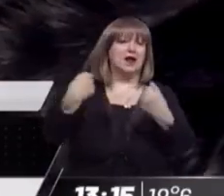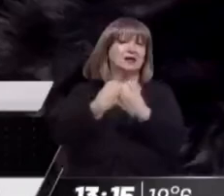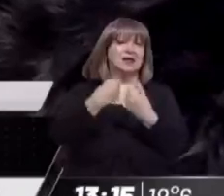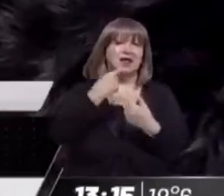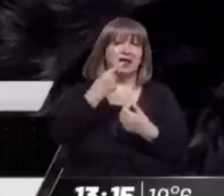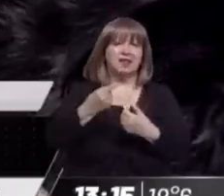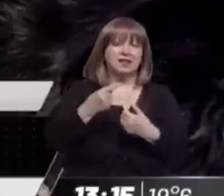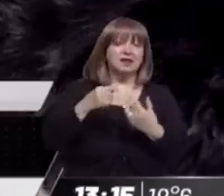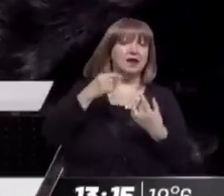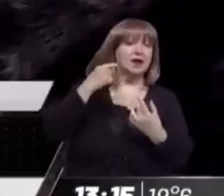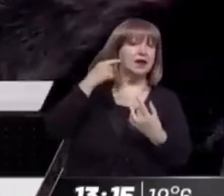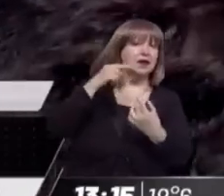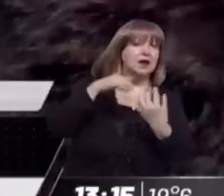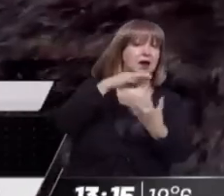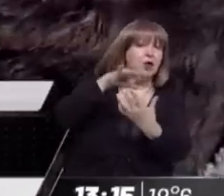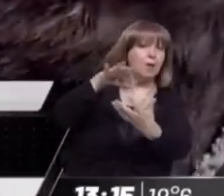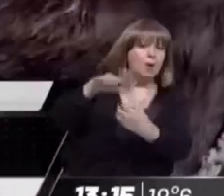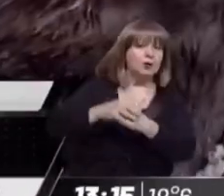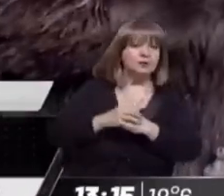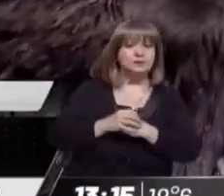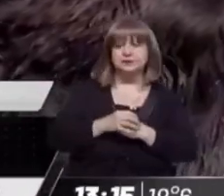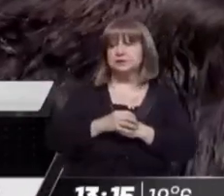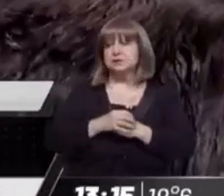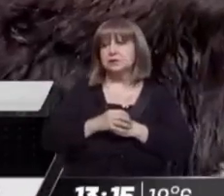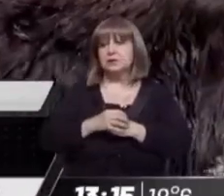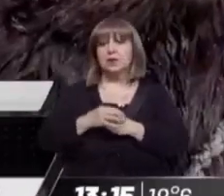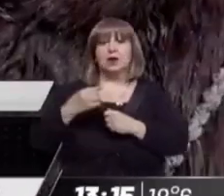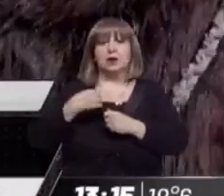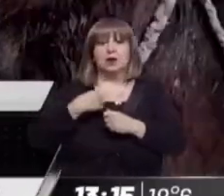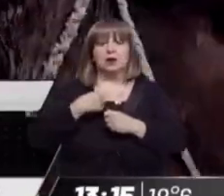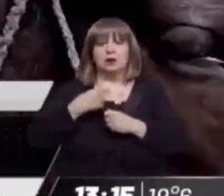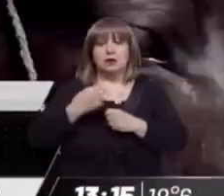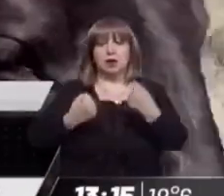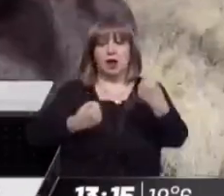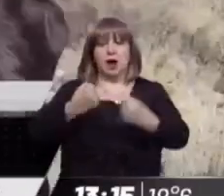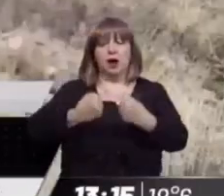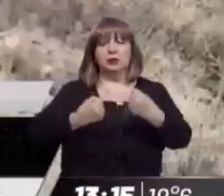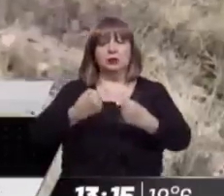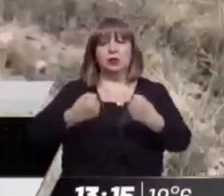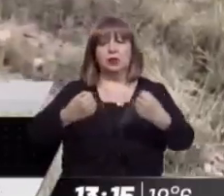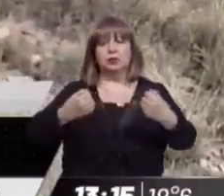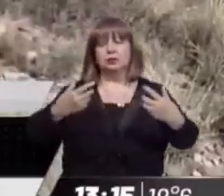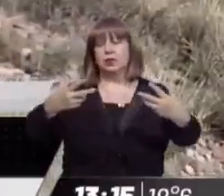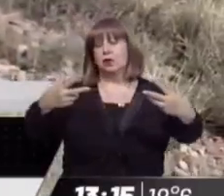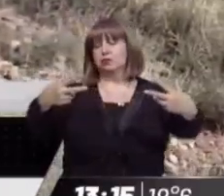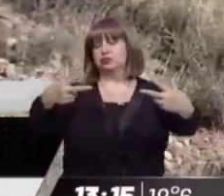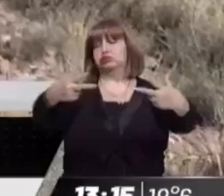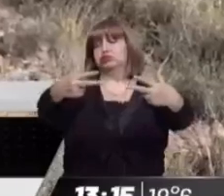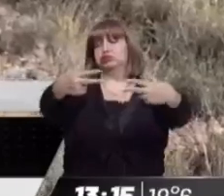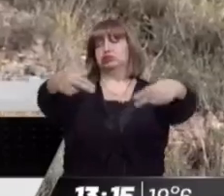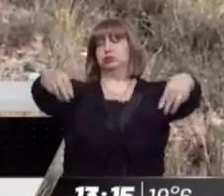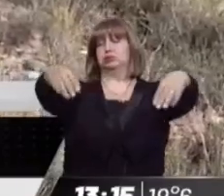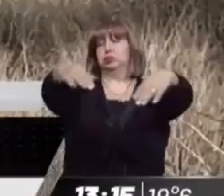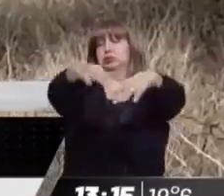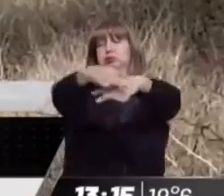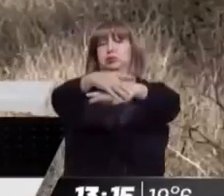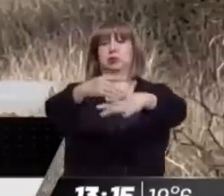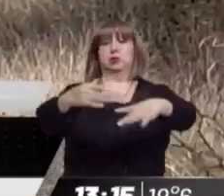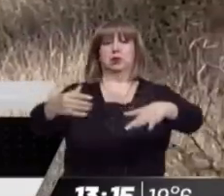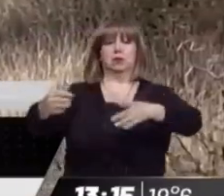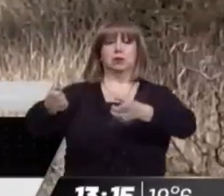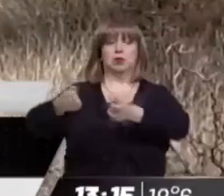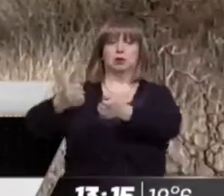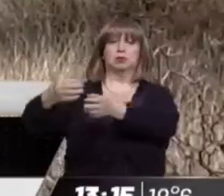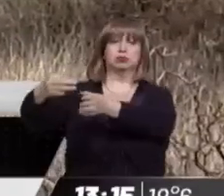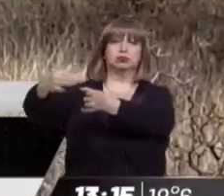que digamos que el que venía conduciendo dice que dio dos vulto pero él nunca se imaginó que iban a salir los dos